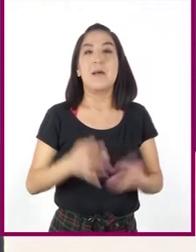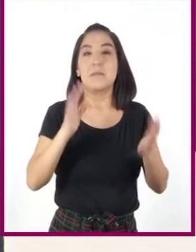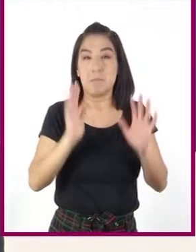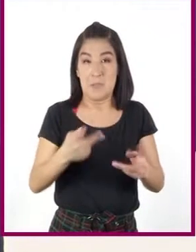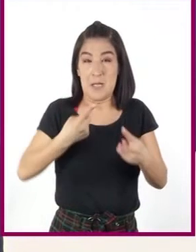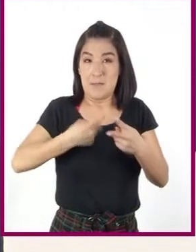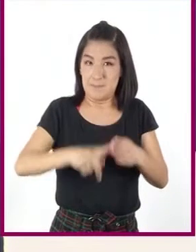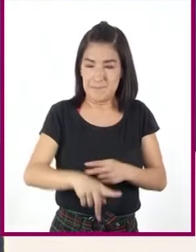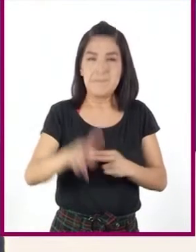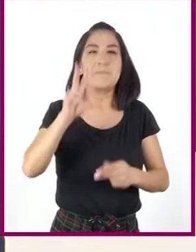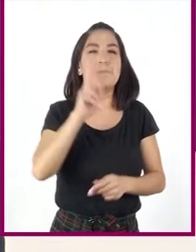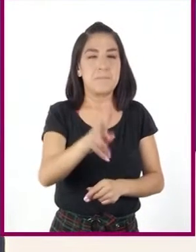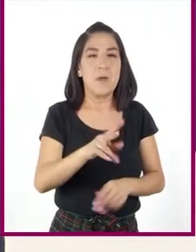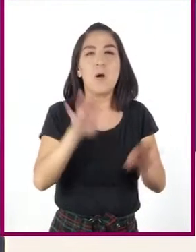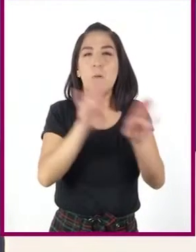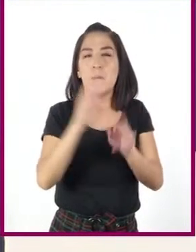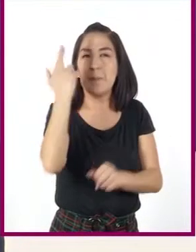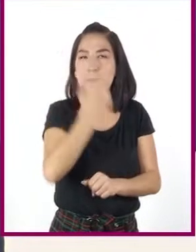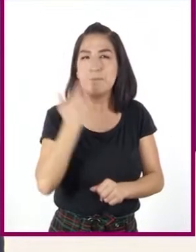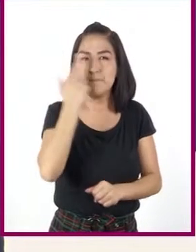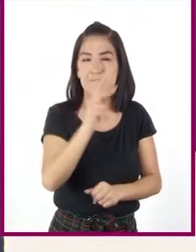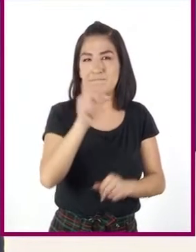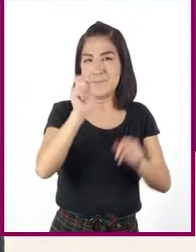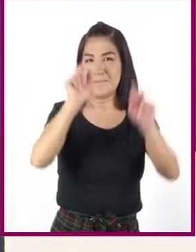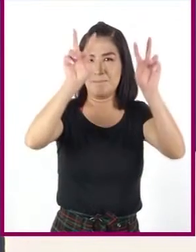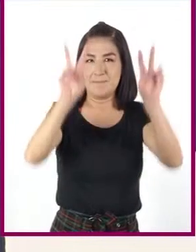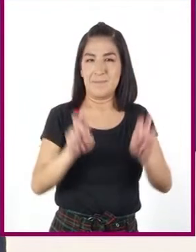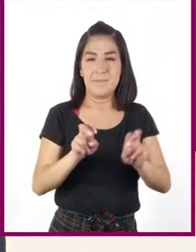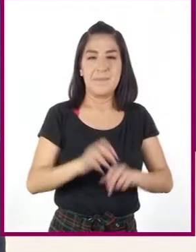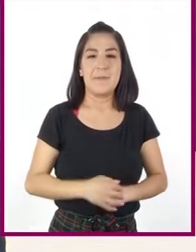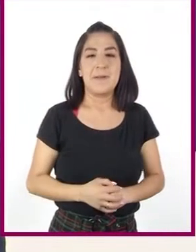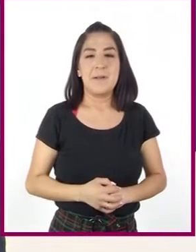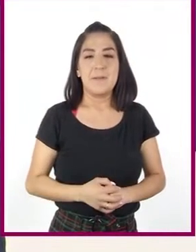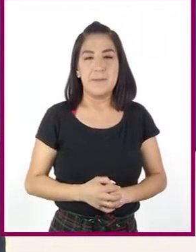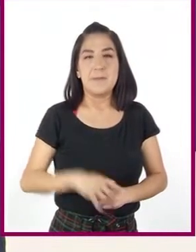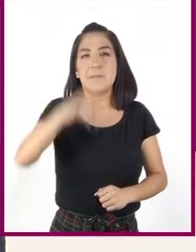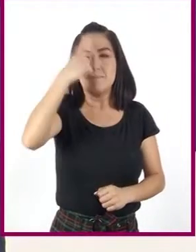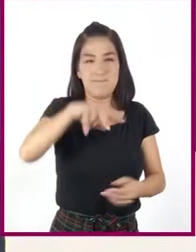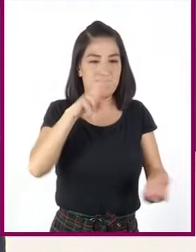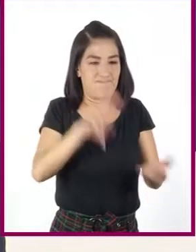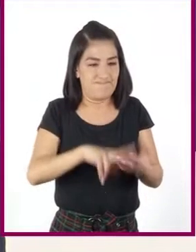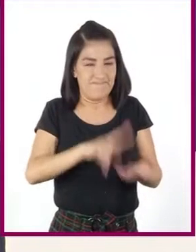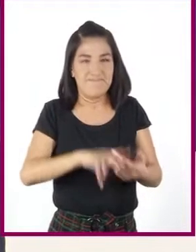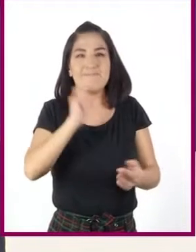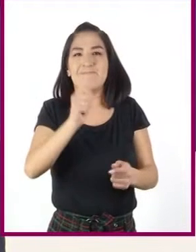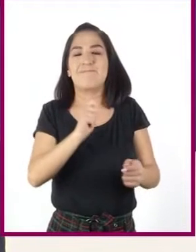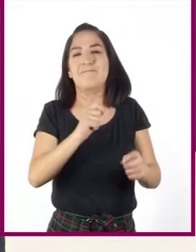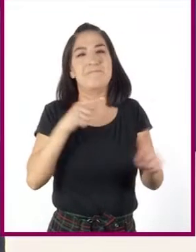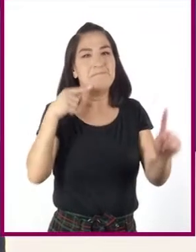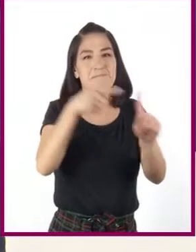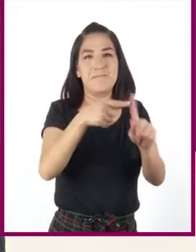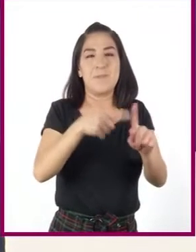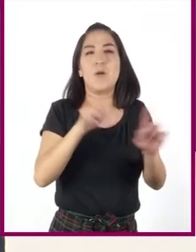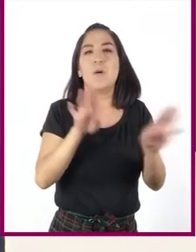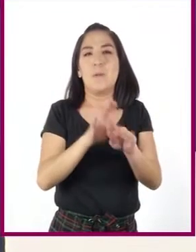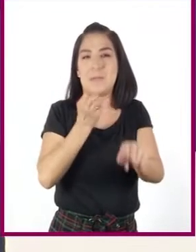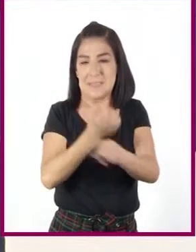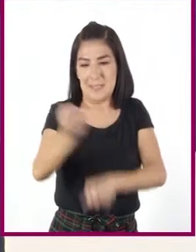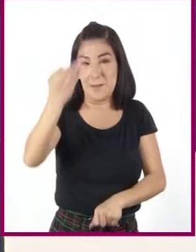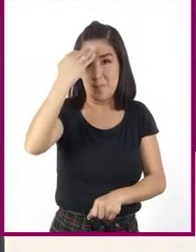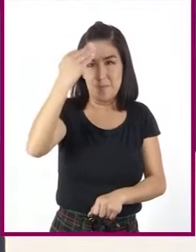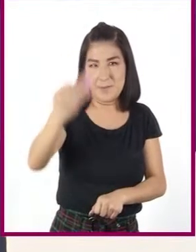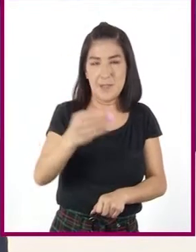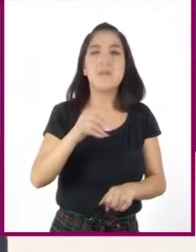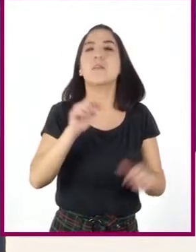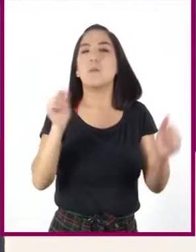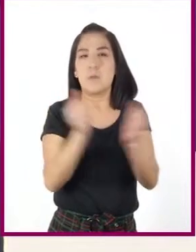continuación, analizaremos una frase célebre que nos da una lección valiosa sobre el estado del tiempo y su relación con la